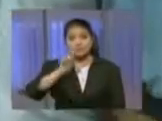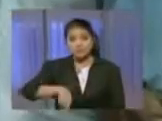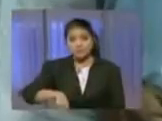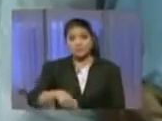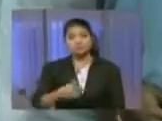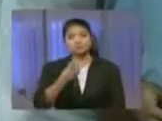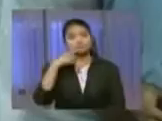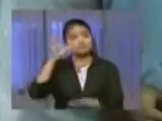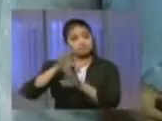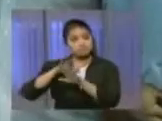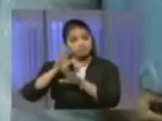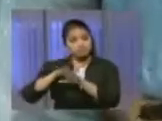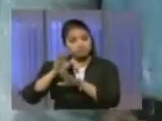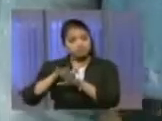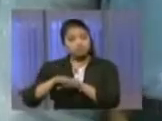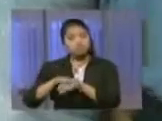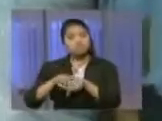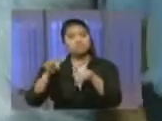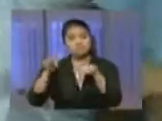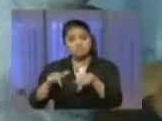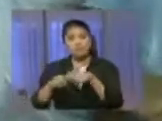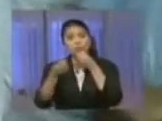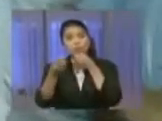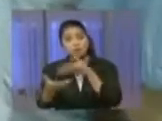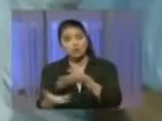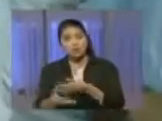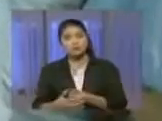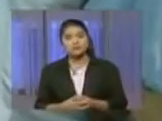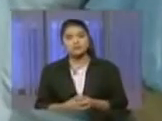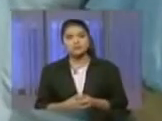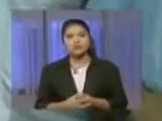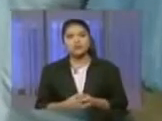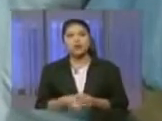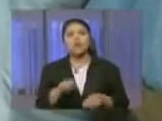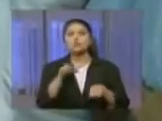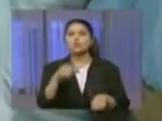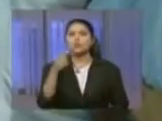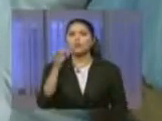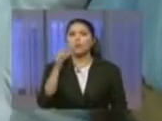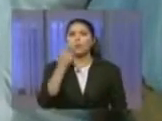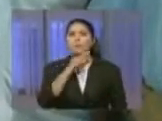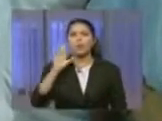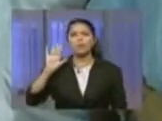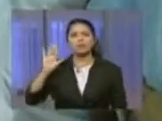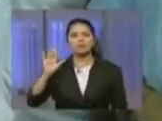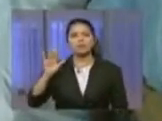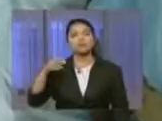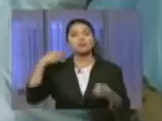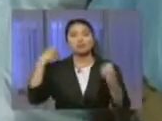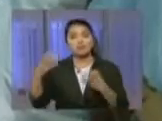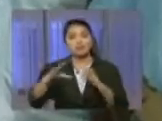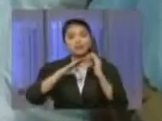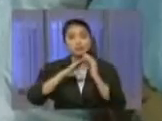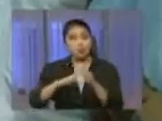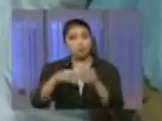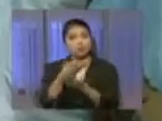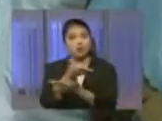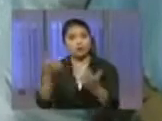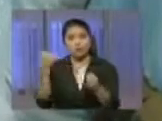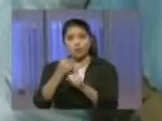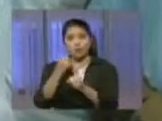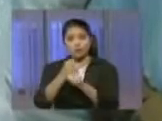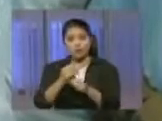decirle que usted ofreció a los trabajadores unos transportes hoy le estamos